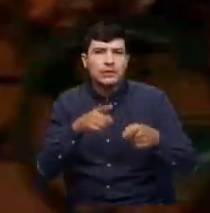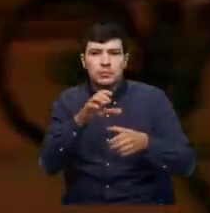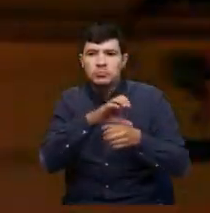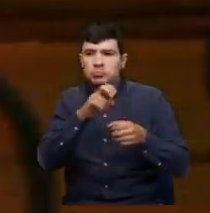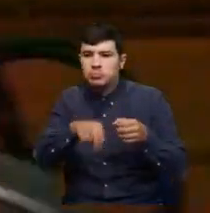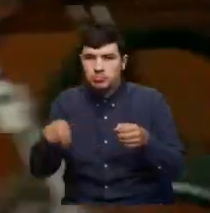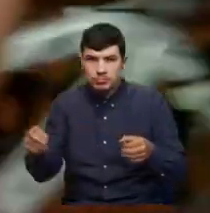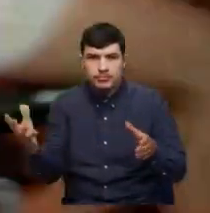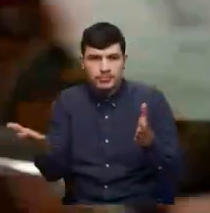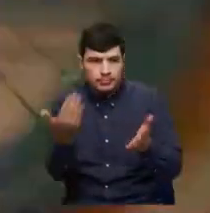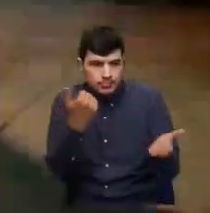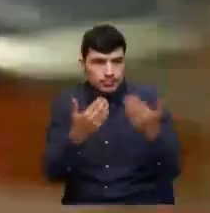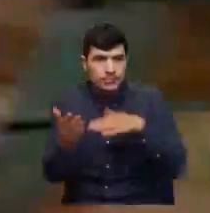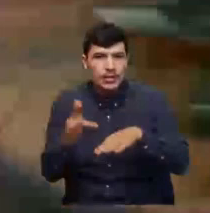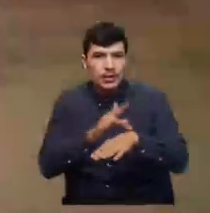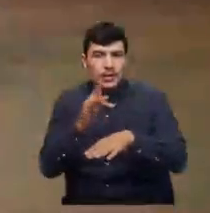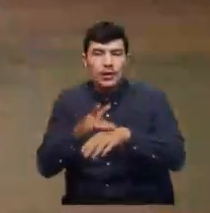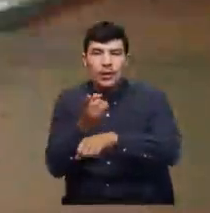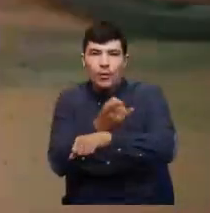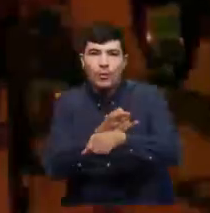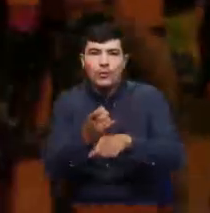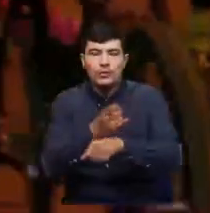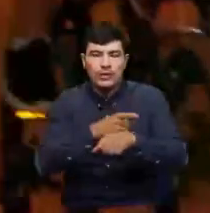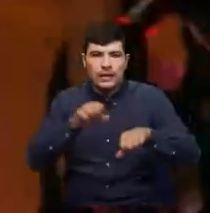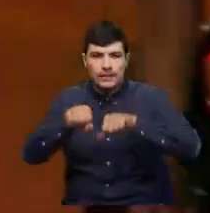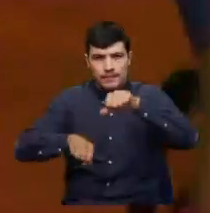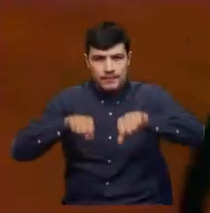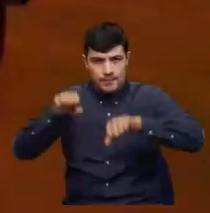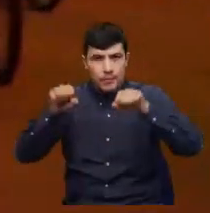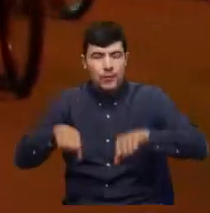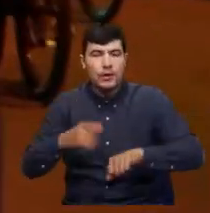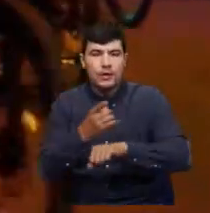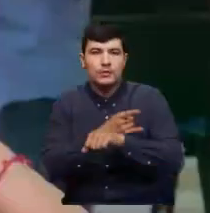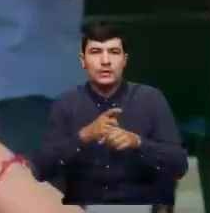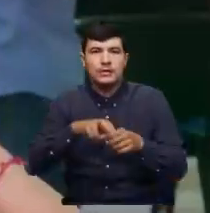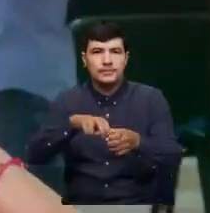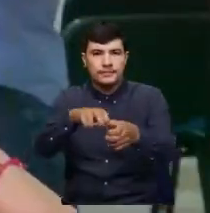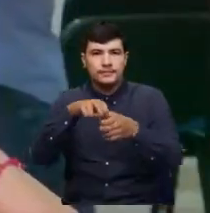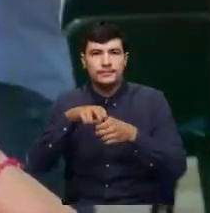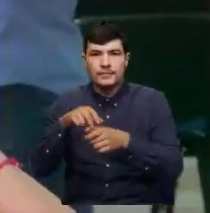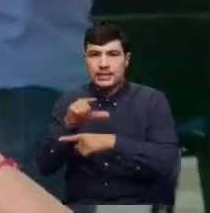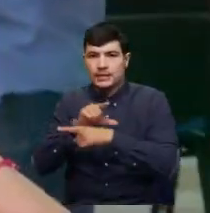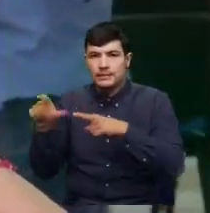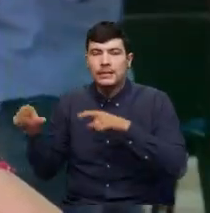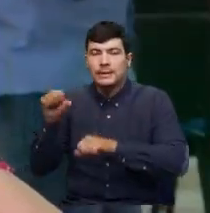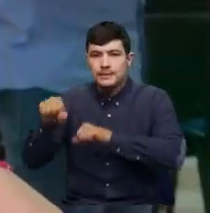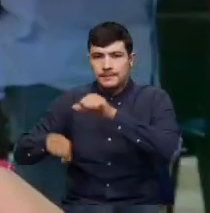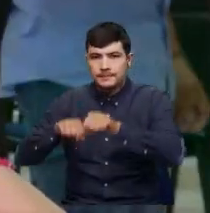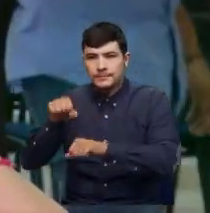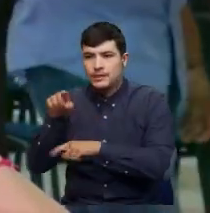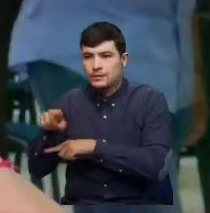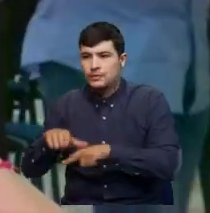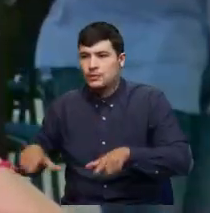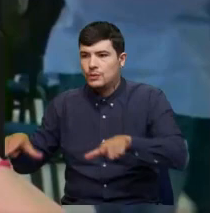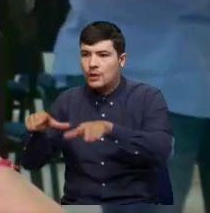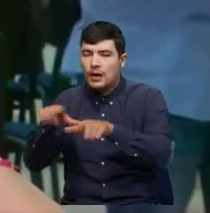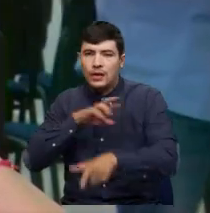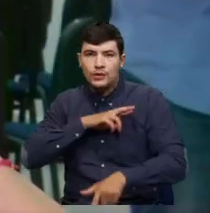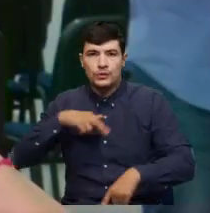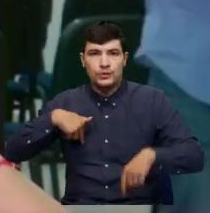el uso de la bicicleta como un medio alternativo de transporte. La Semana de la Bicicleta es un espacio donde nos